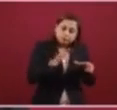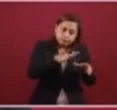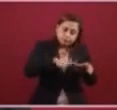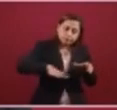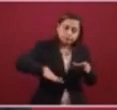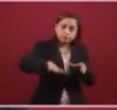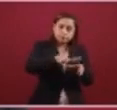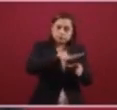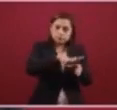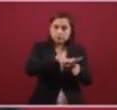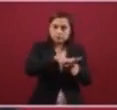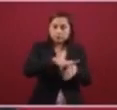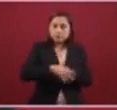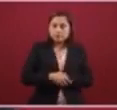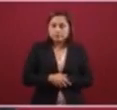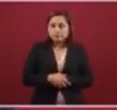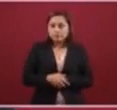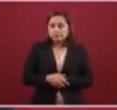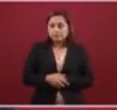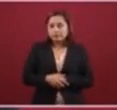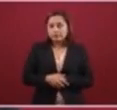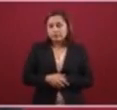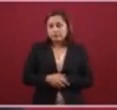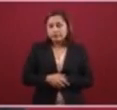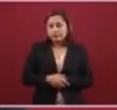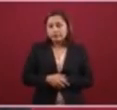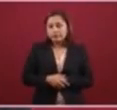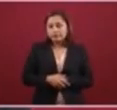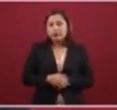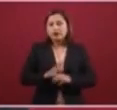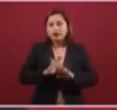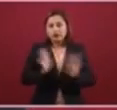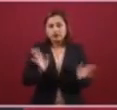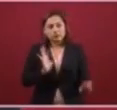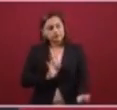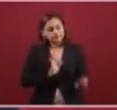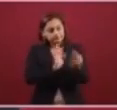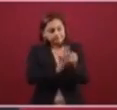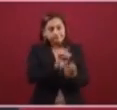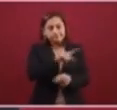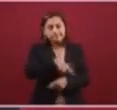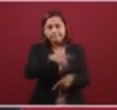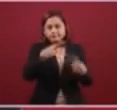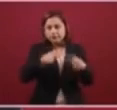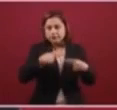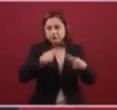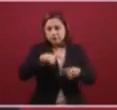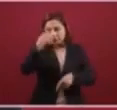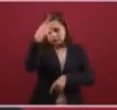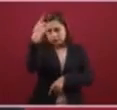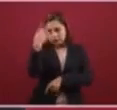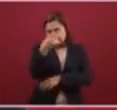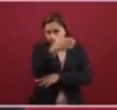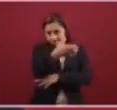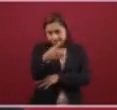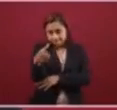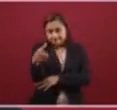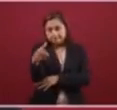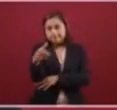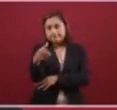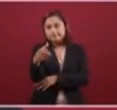se está hablando con los campesinos con la idea de que